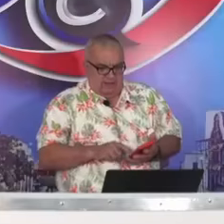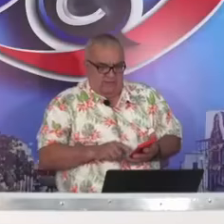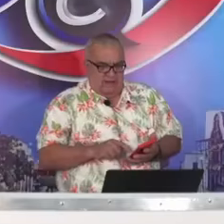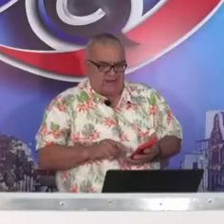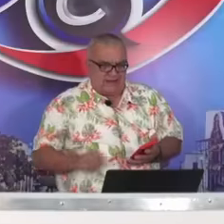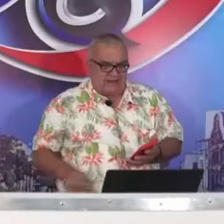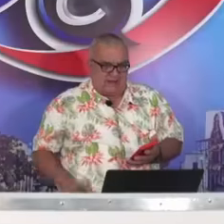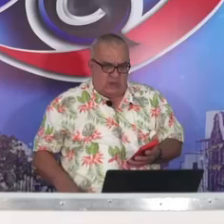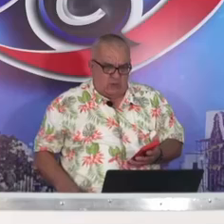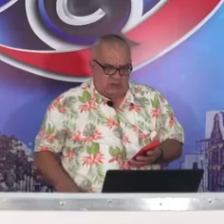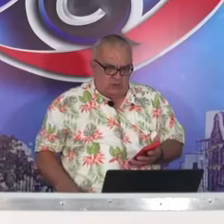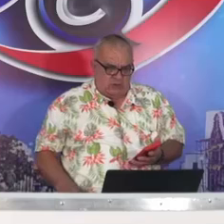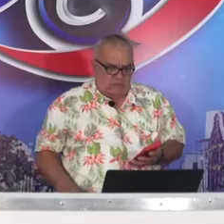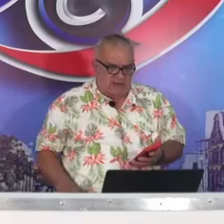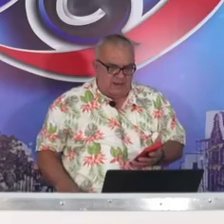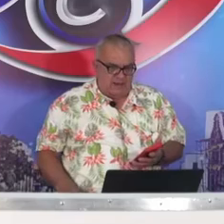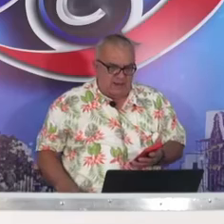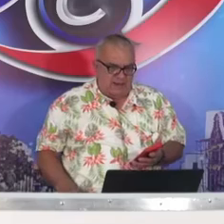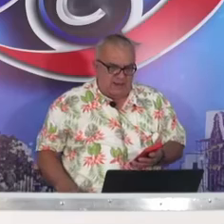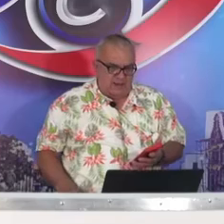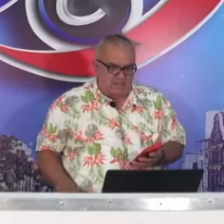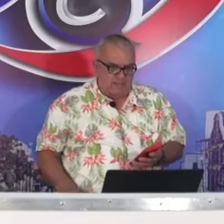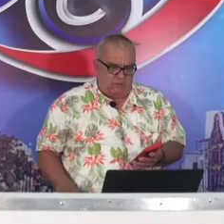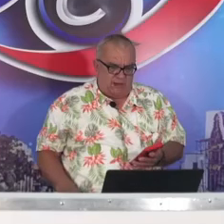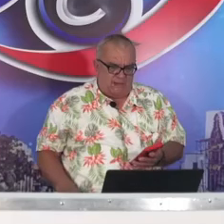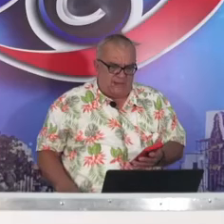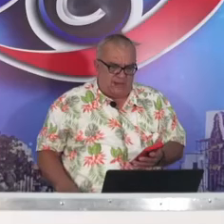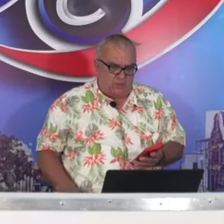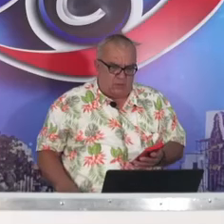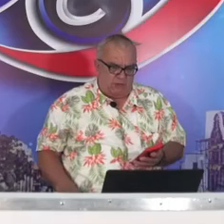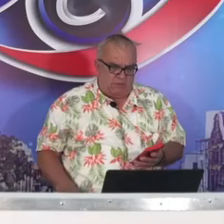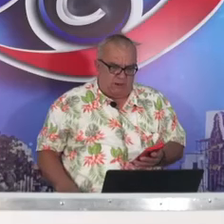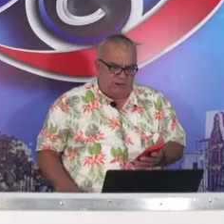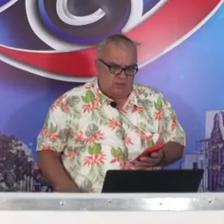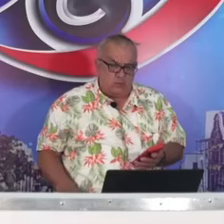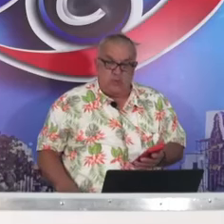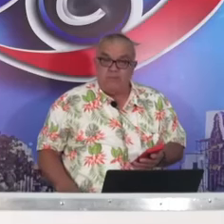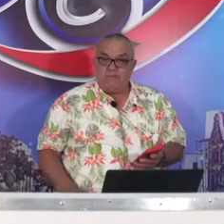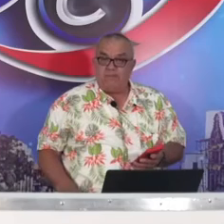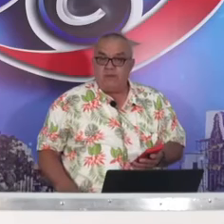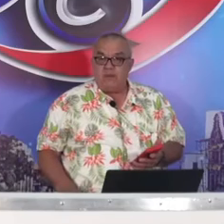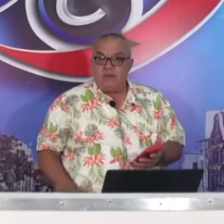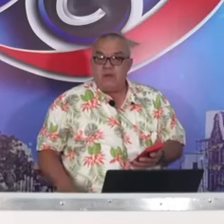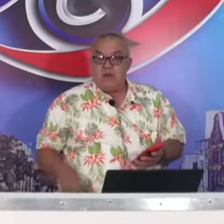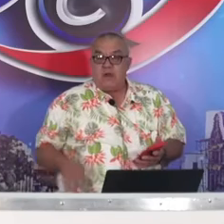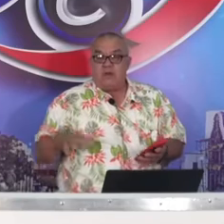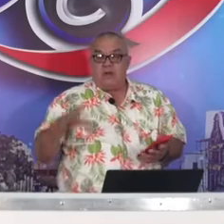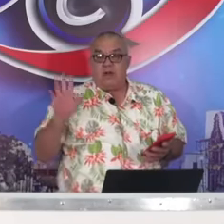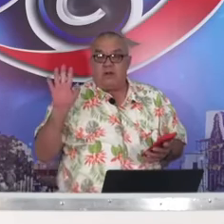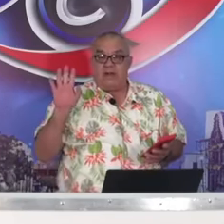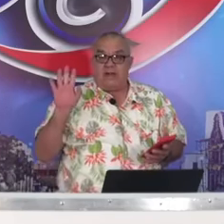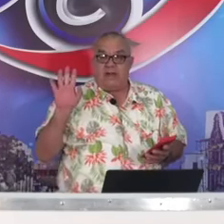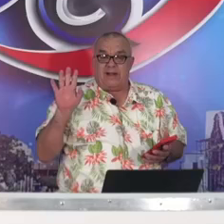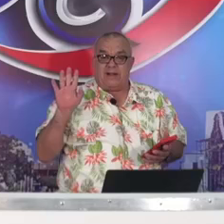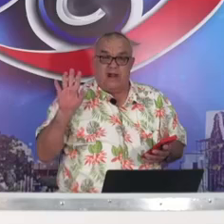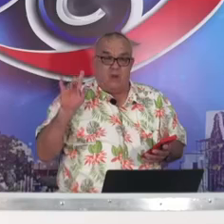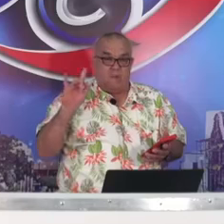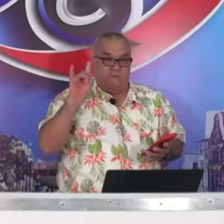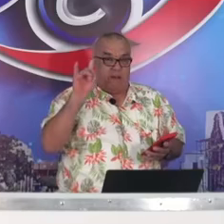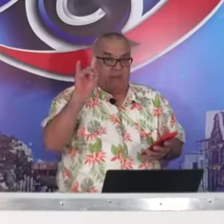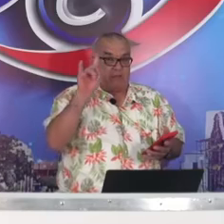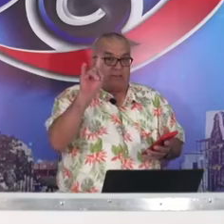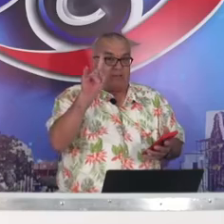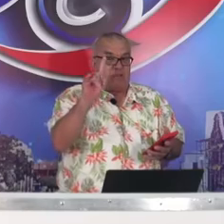Que realizan cateo en una vivienda de la calle Pedro Vélez en la colonia Playa Azul. No dijeron de qué era el